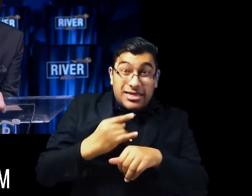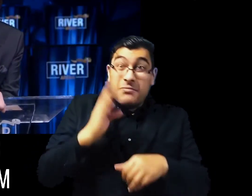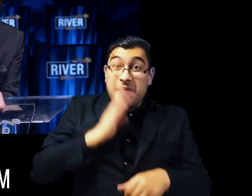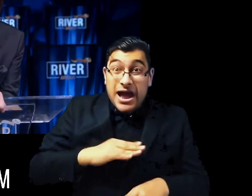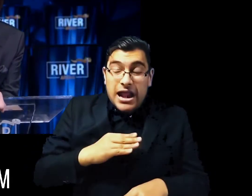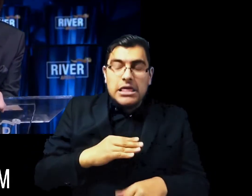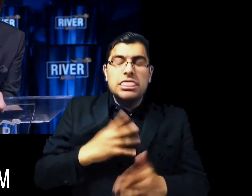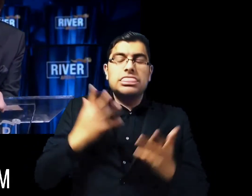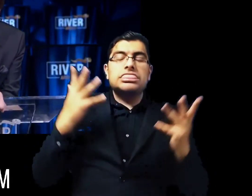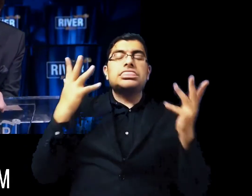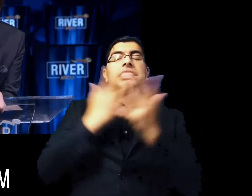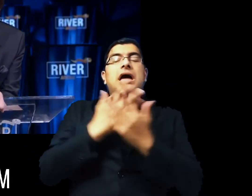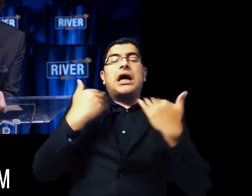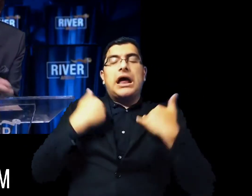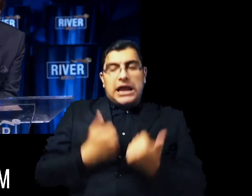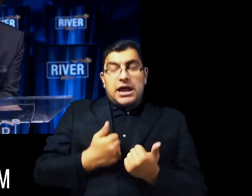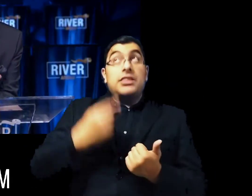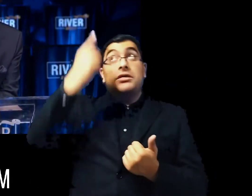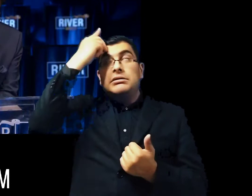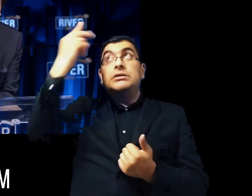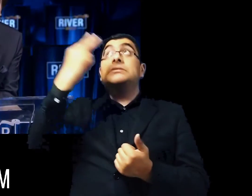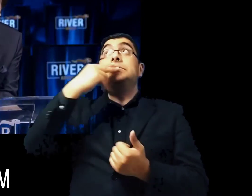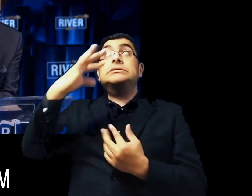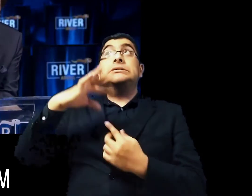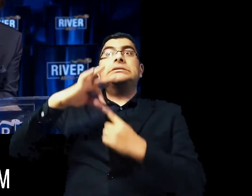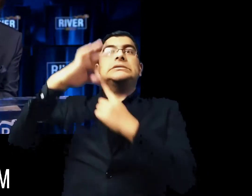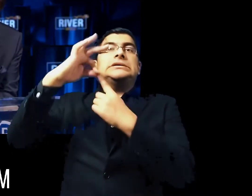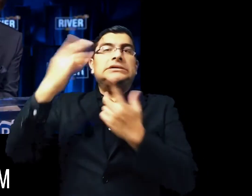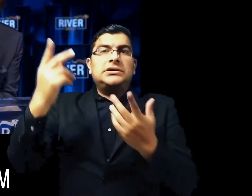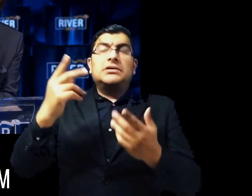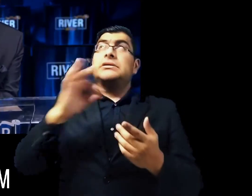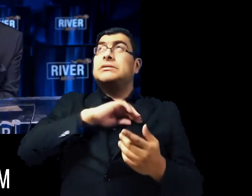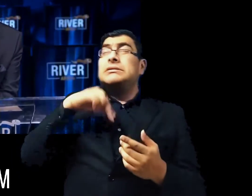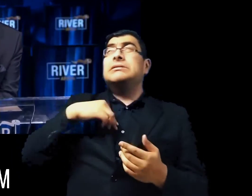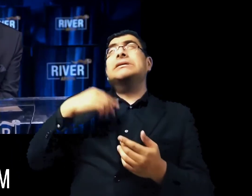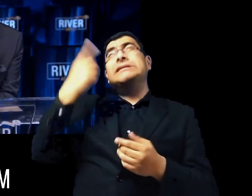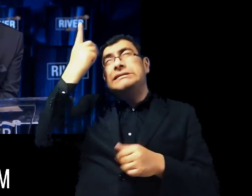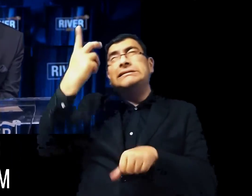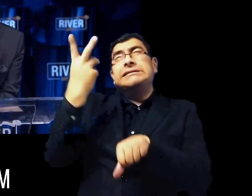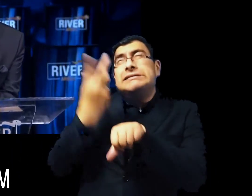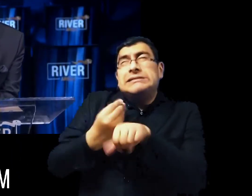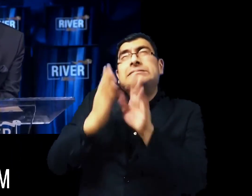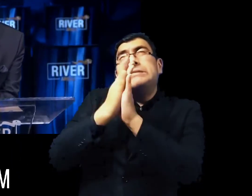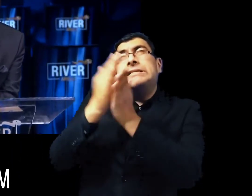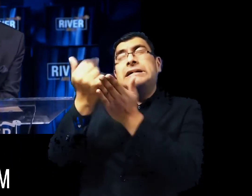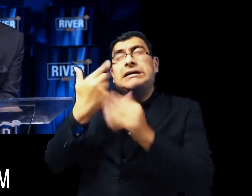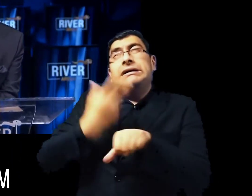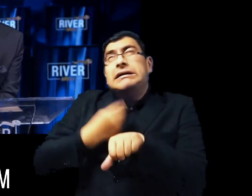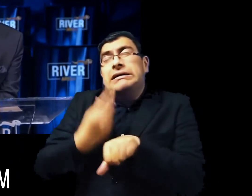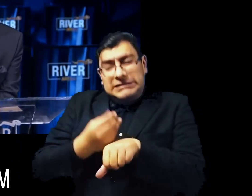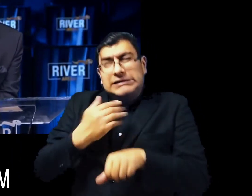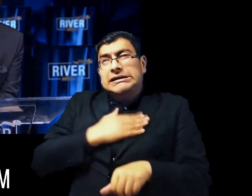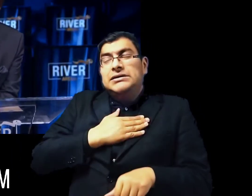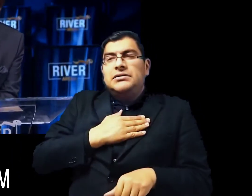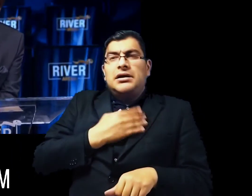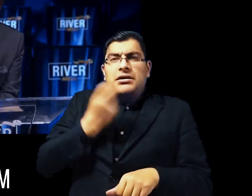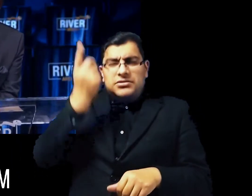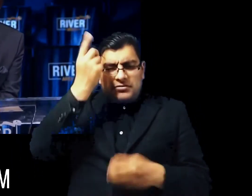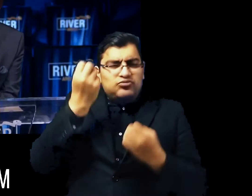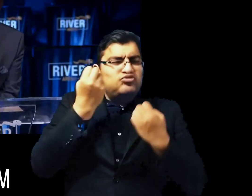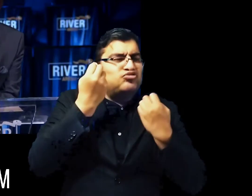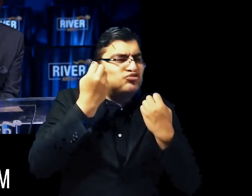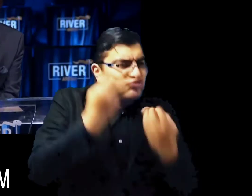quiera? ¿Ah? ¿Qué tal si el quebranto que le pedimos a Dios que repare, capaz que es un regalo de